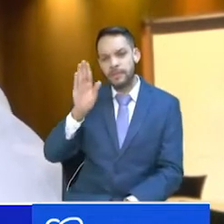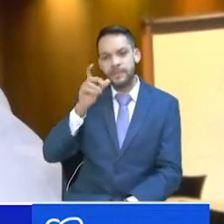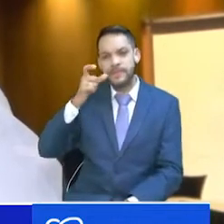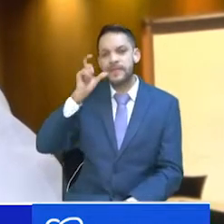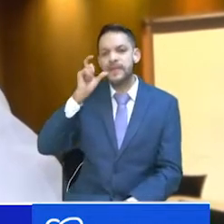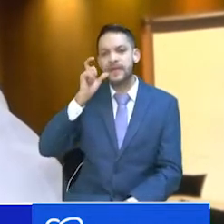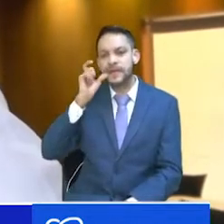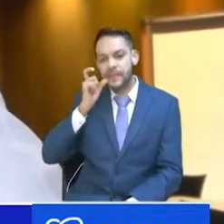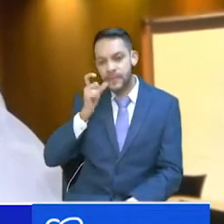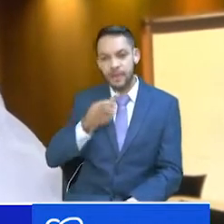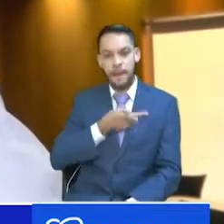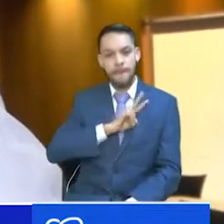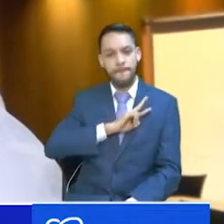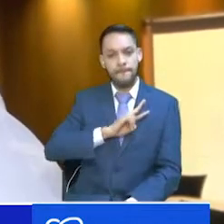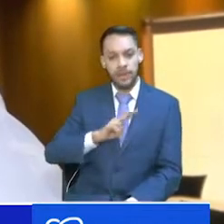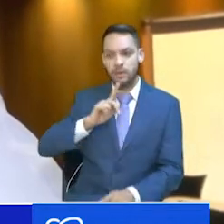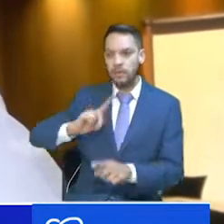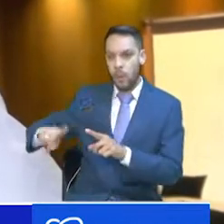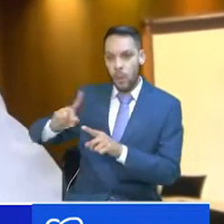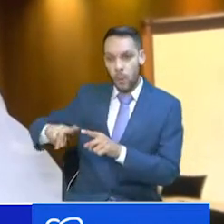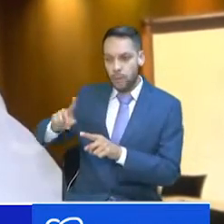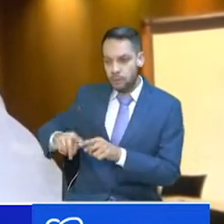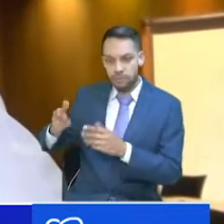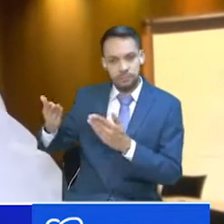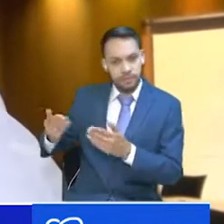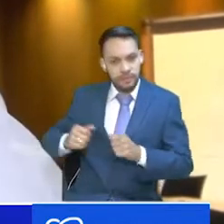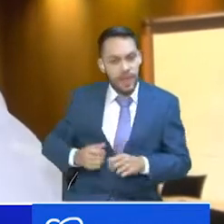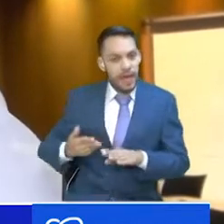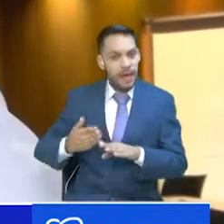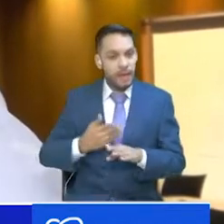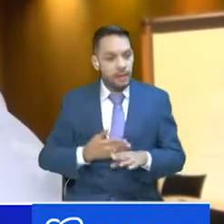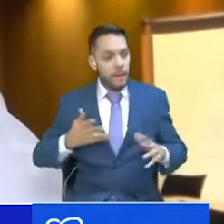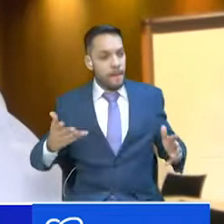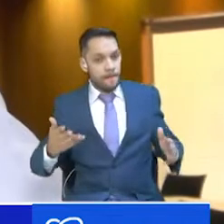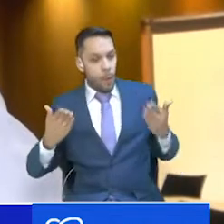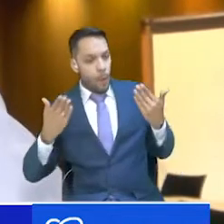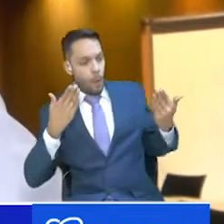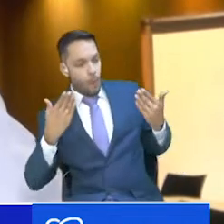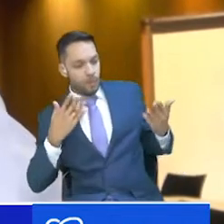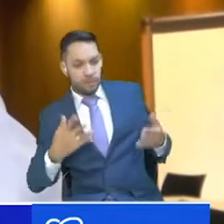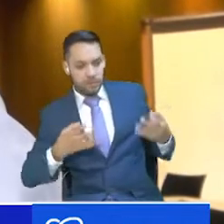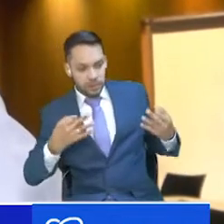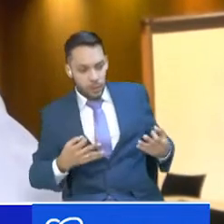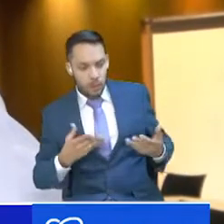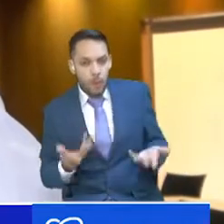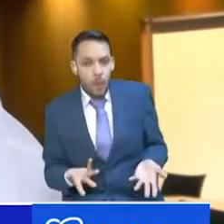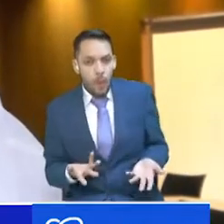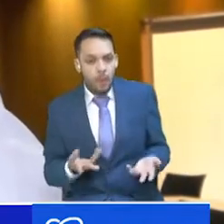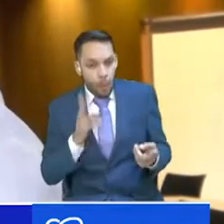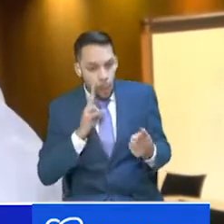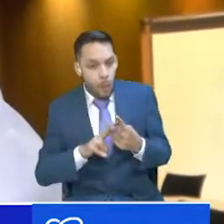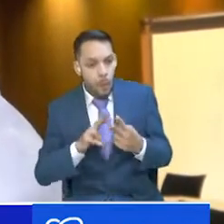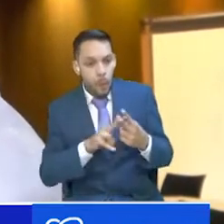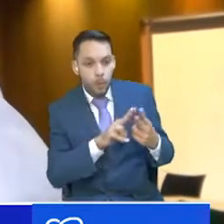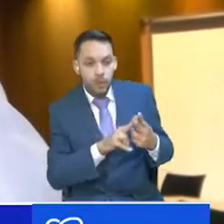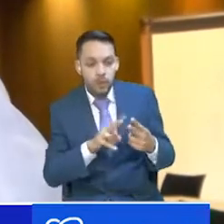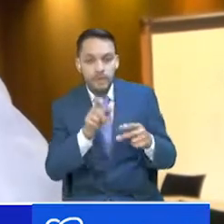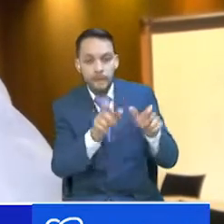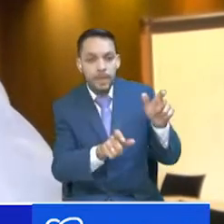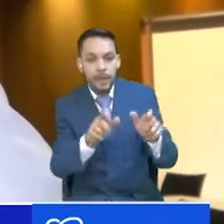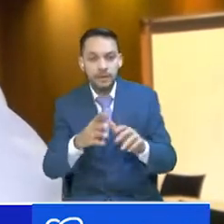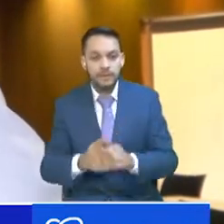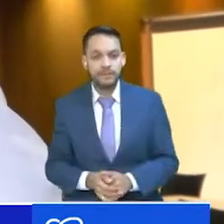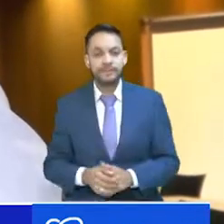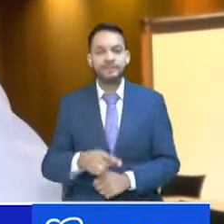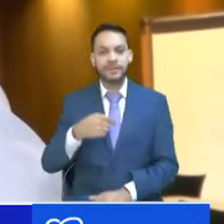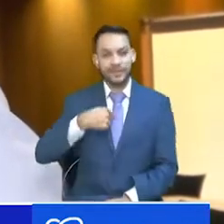departamento del valle se fueron en varios y usted usted decía anteriormente no confiaba en que lo conocieran en tantas partes del país pero tengo una